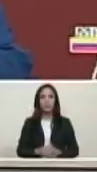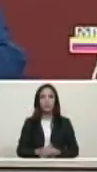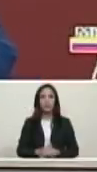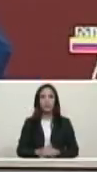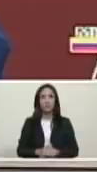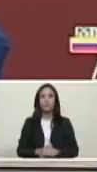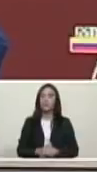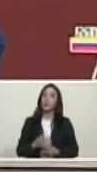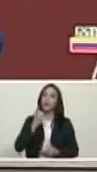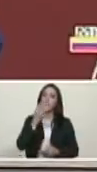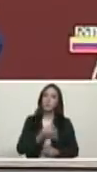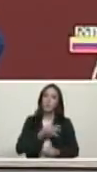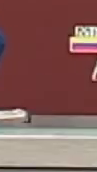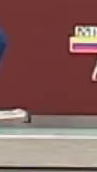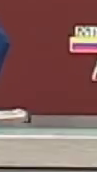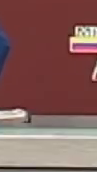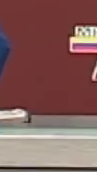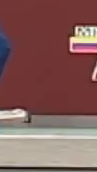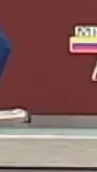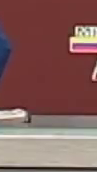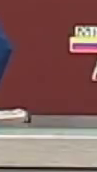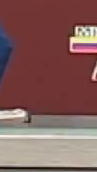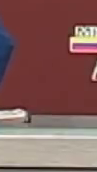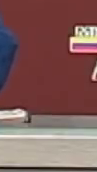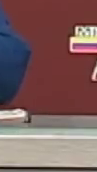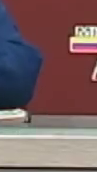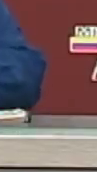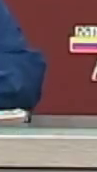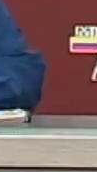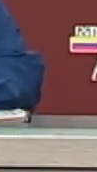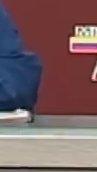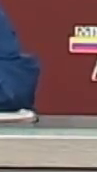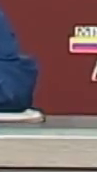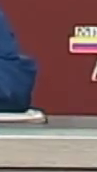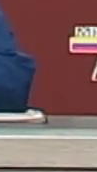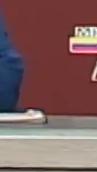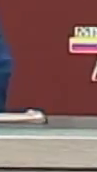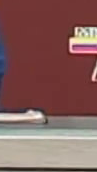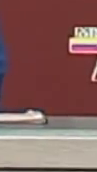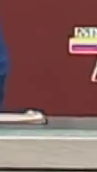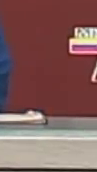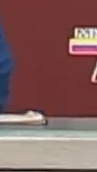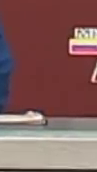al primer consejo federal de gobierno de este año